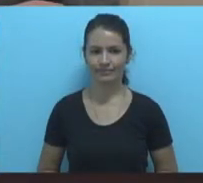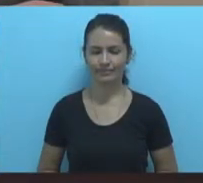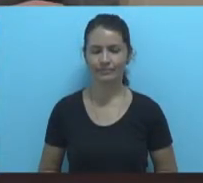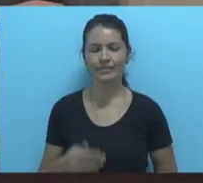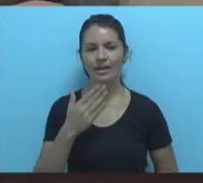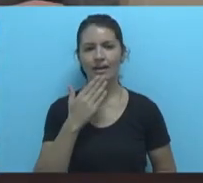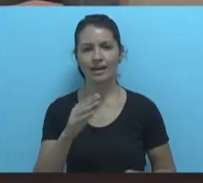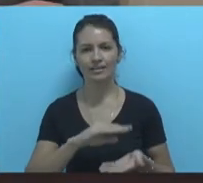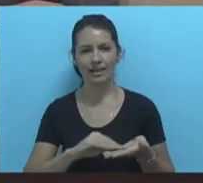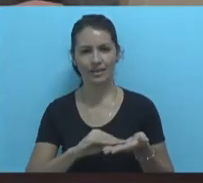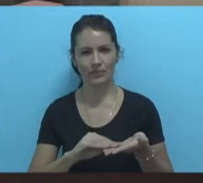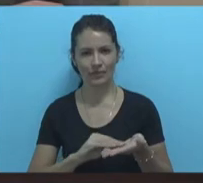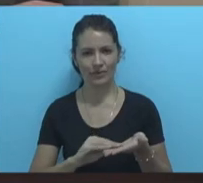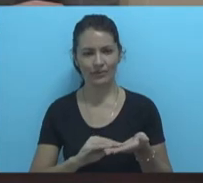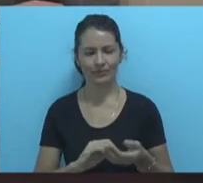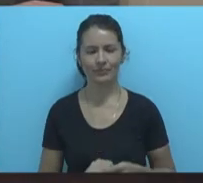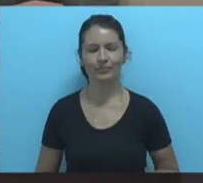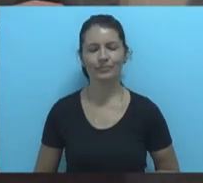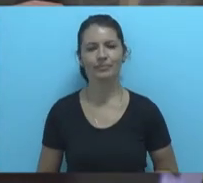Gracias, diputado.